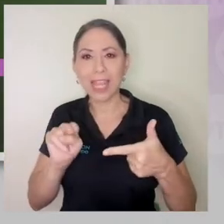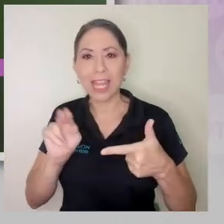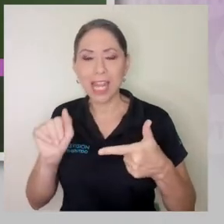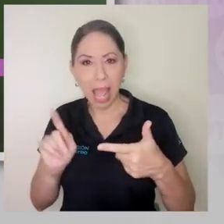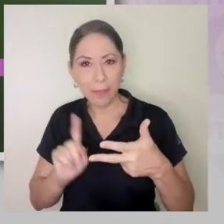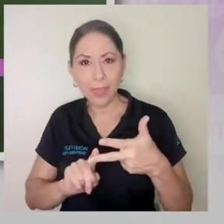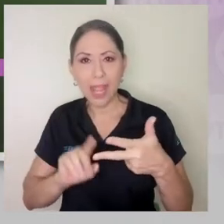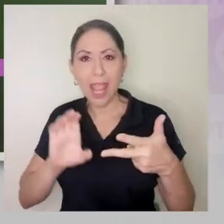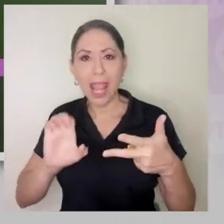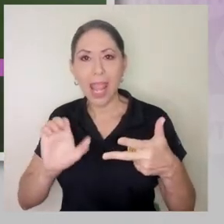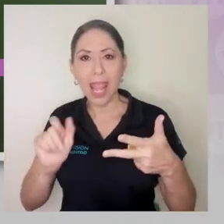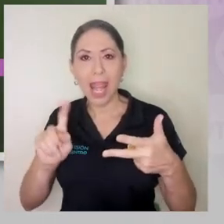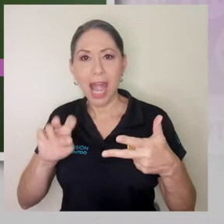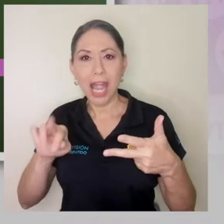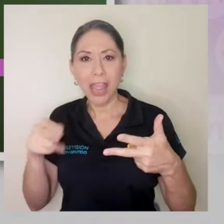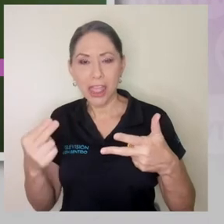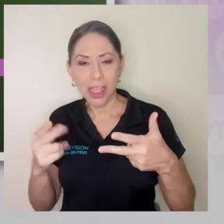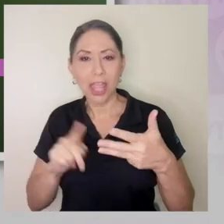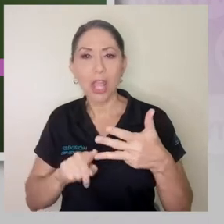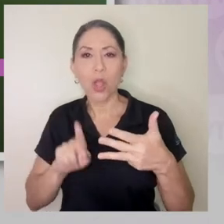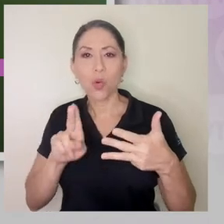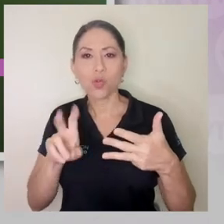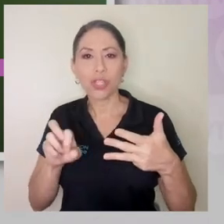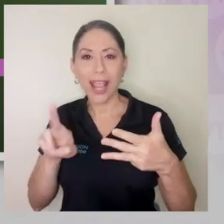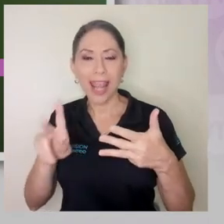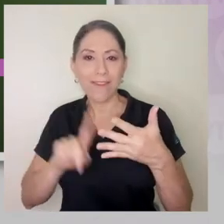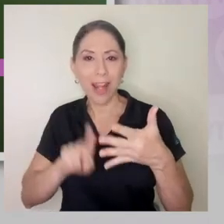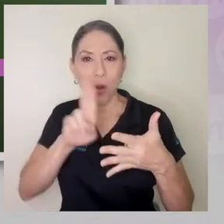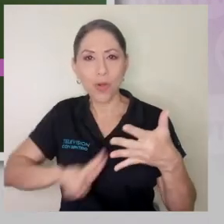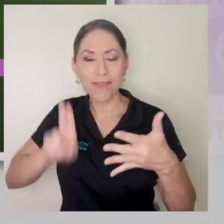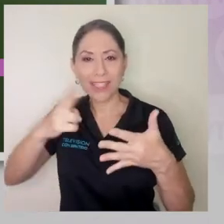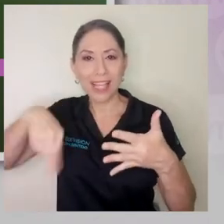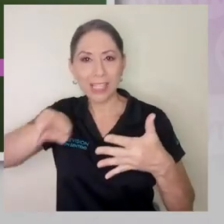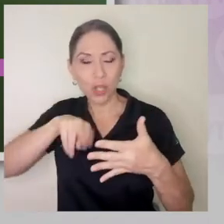ERP, la UCR, la Universidad Nacional.